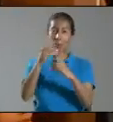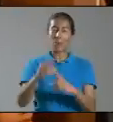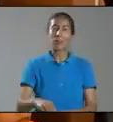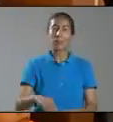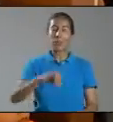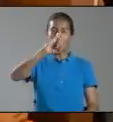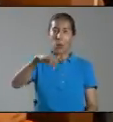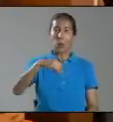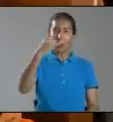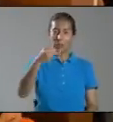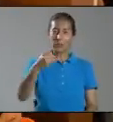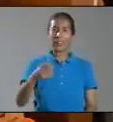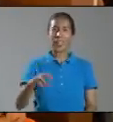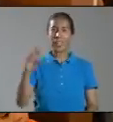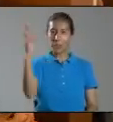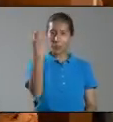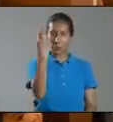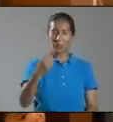Josué, Jueces, Ruth.